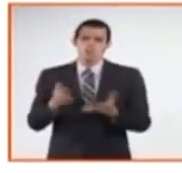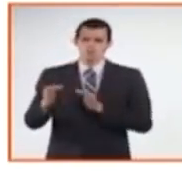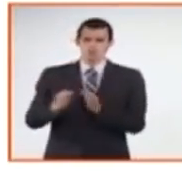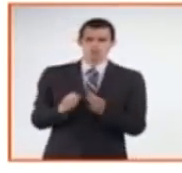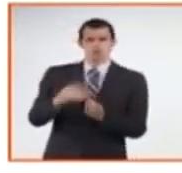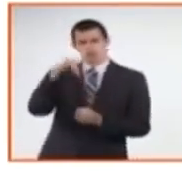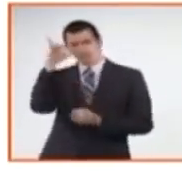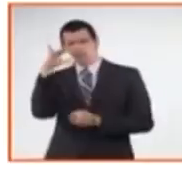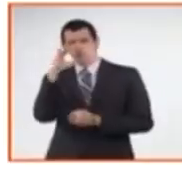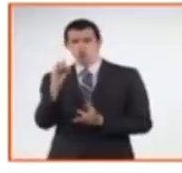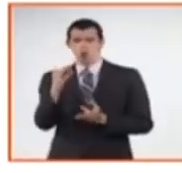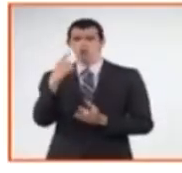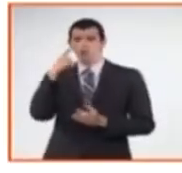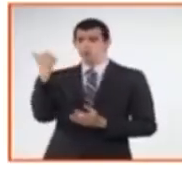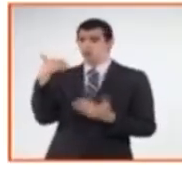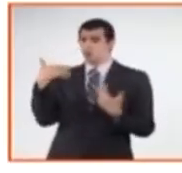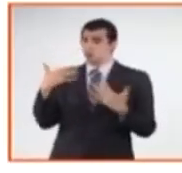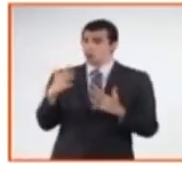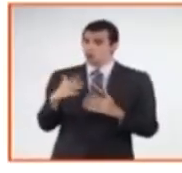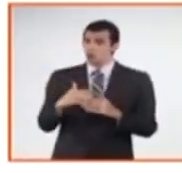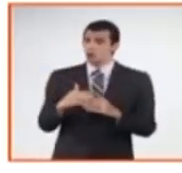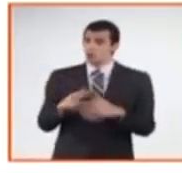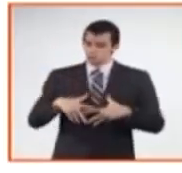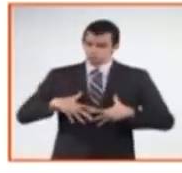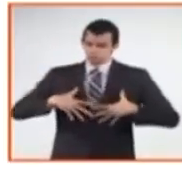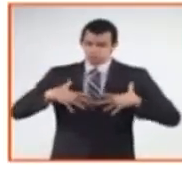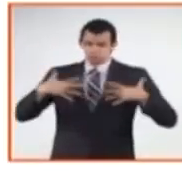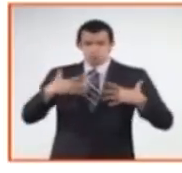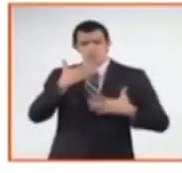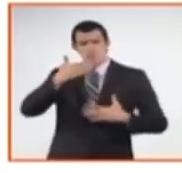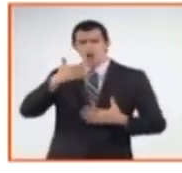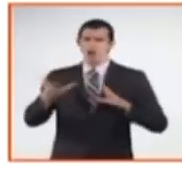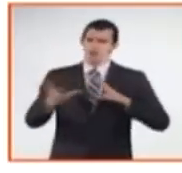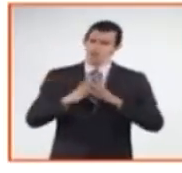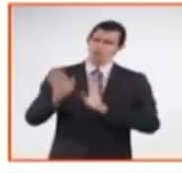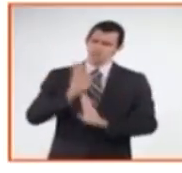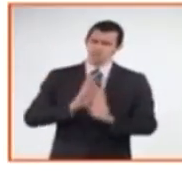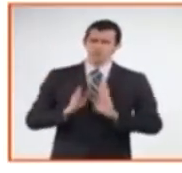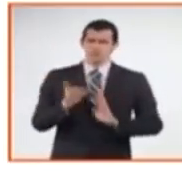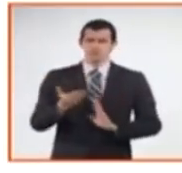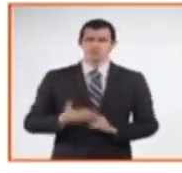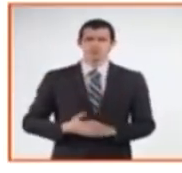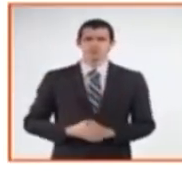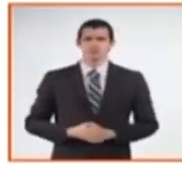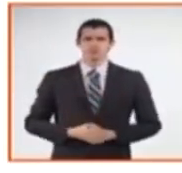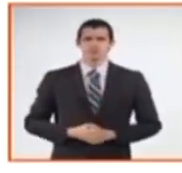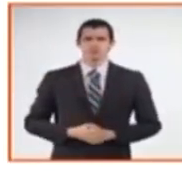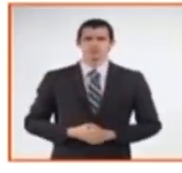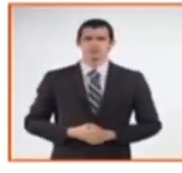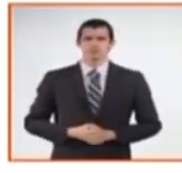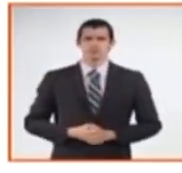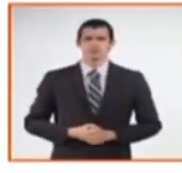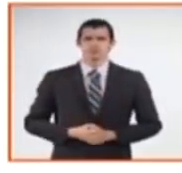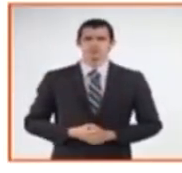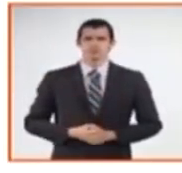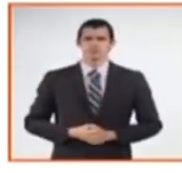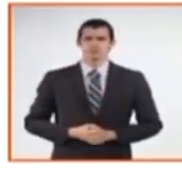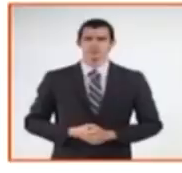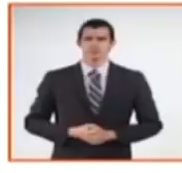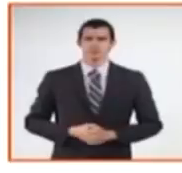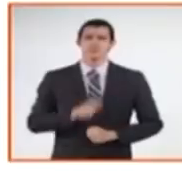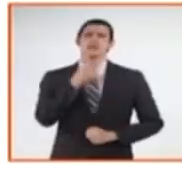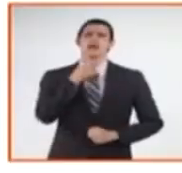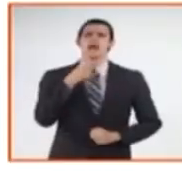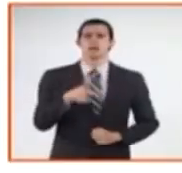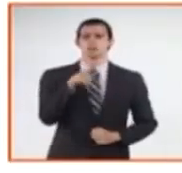y de variantes es eso es un elemento muy importante porque usted puede que éste tenga una inmunidad natural contra la cepa que le generó la enfermedad